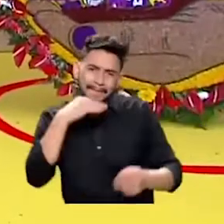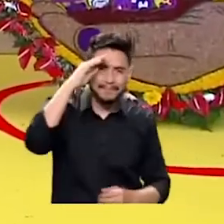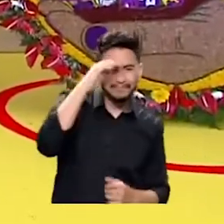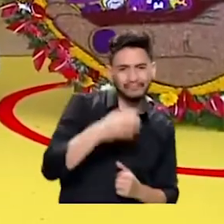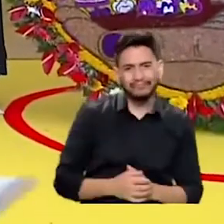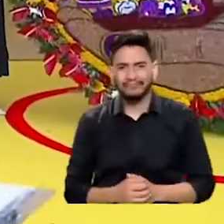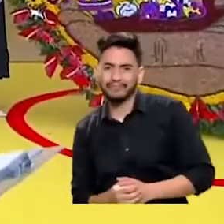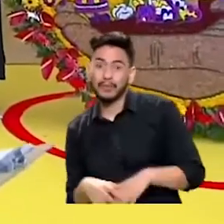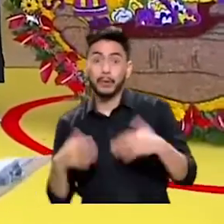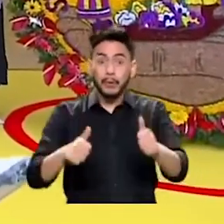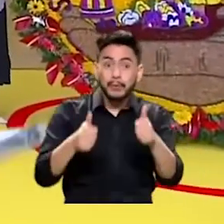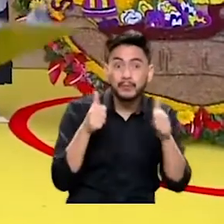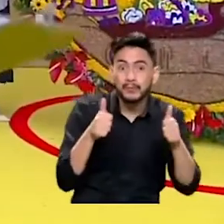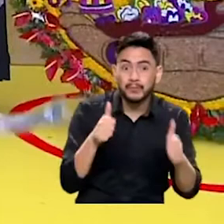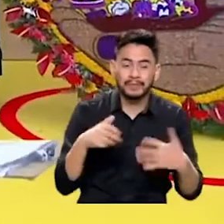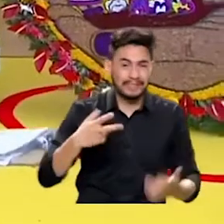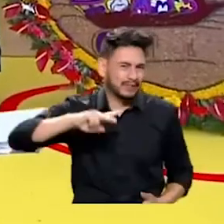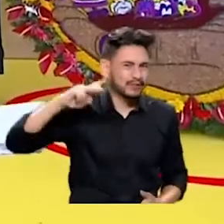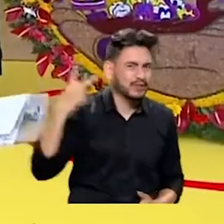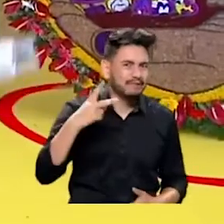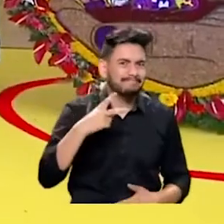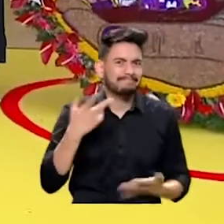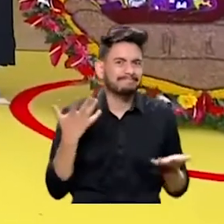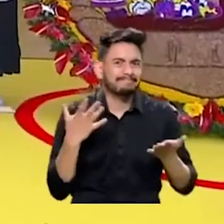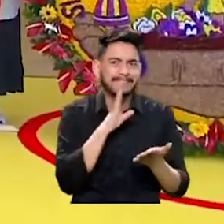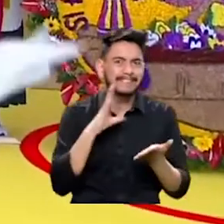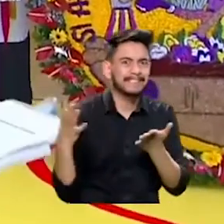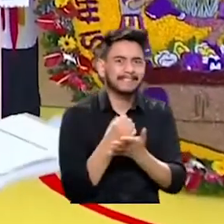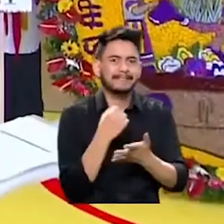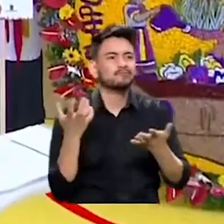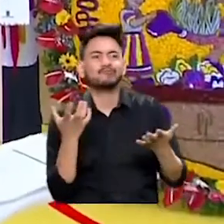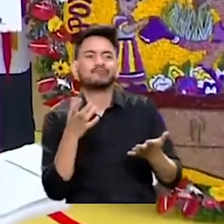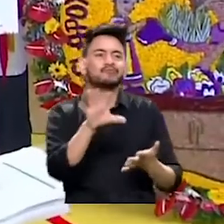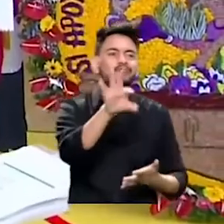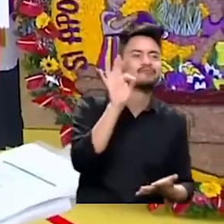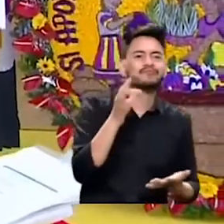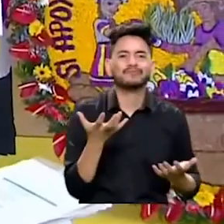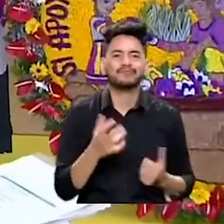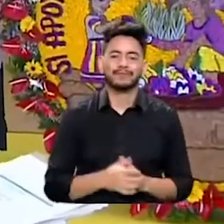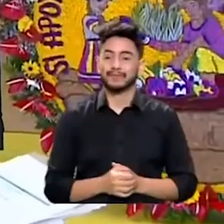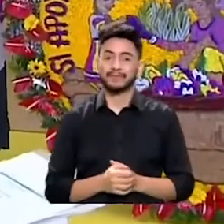segundo puesto, segundo lugar de la silleta emblemática. Y quiero invitar a la gestora social.